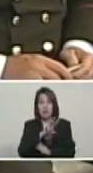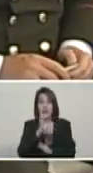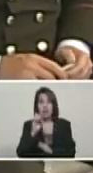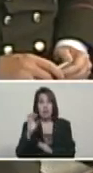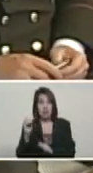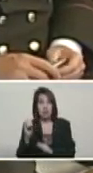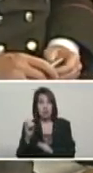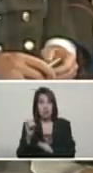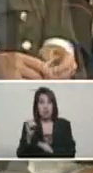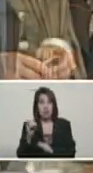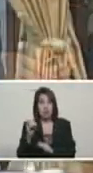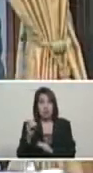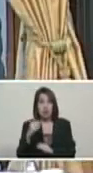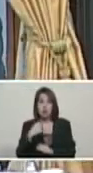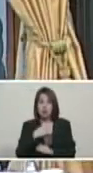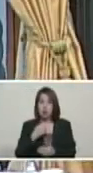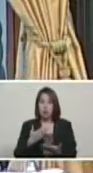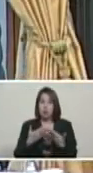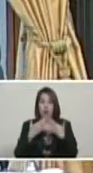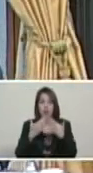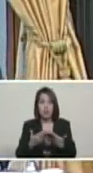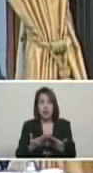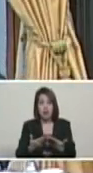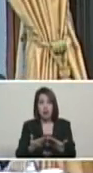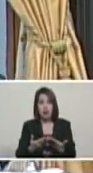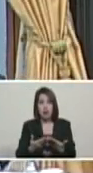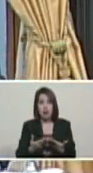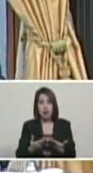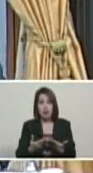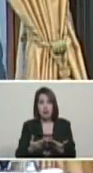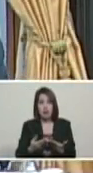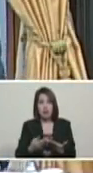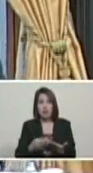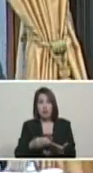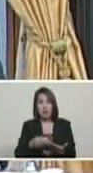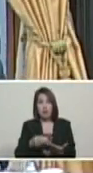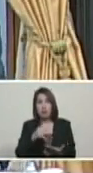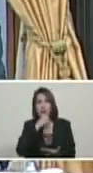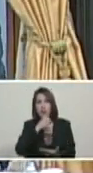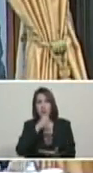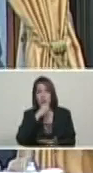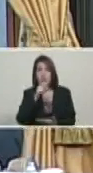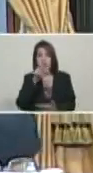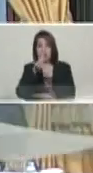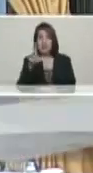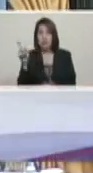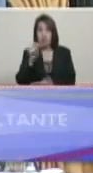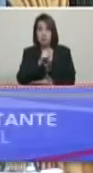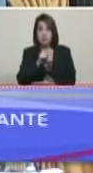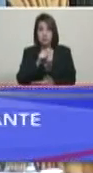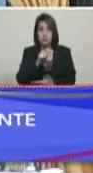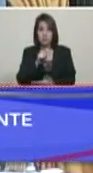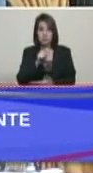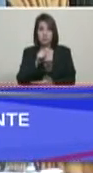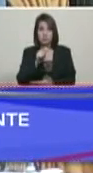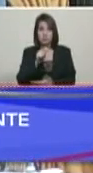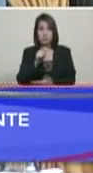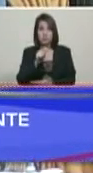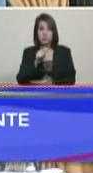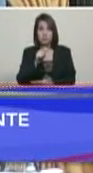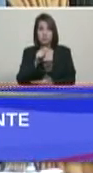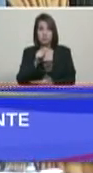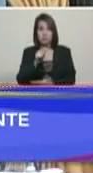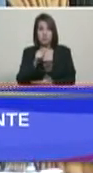Y yo le voy a dar un regalo a los pensionados del país el tercer mes este año. Otra vez el tercer mes